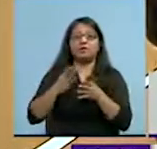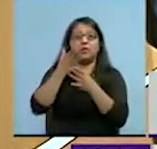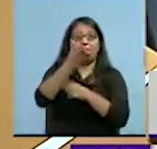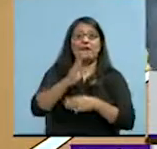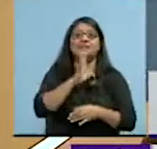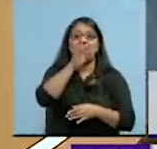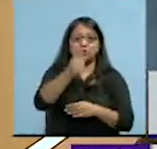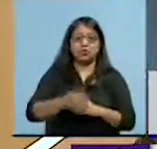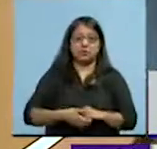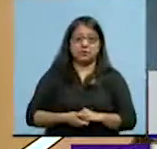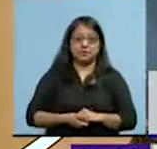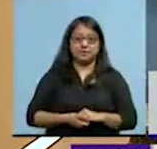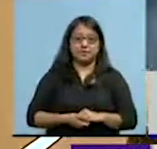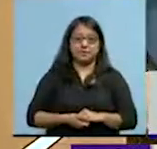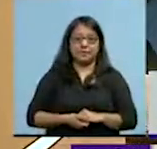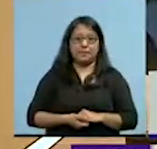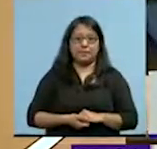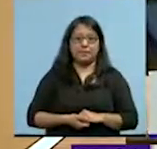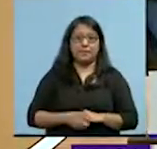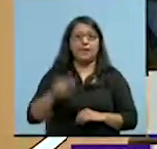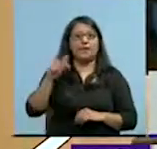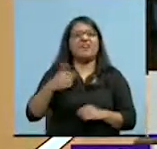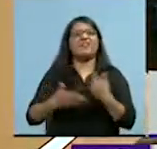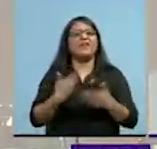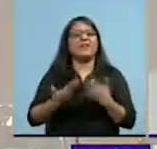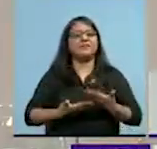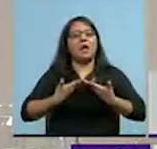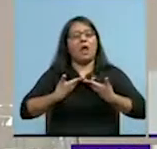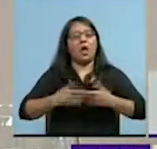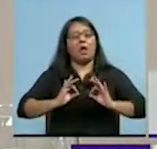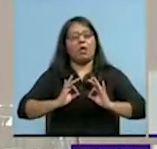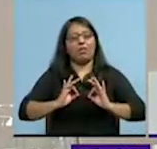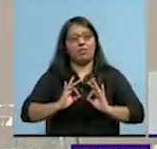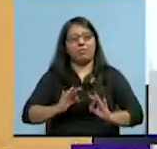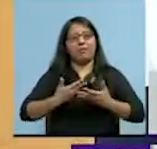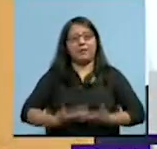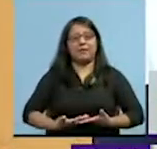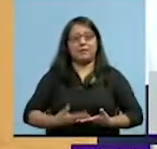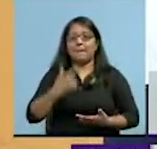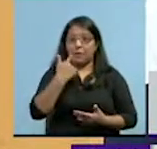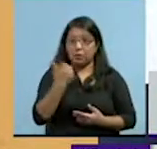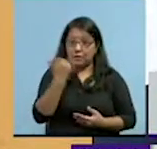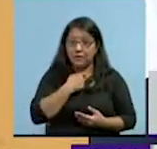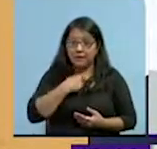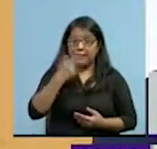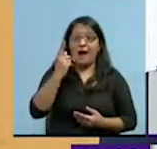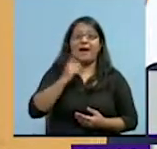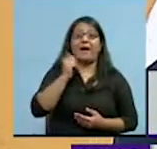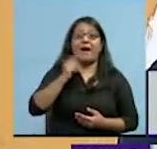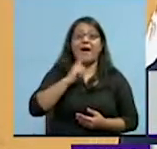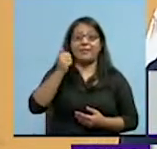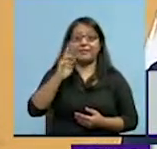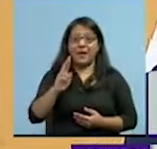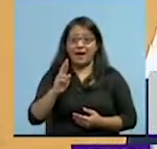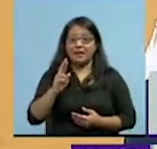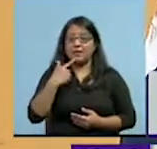no bueno y ahora a descansar ya a preparar tenés ganas de cantar el sí sí tengo muchas ganas de ir la verdad que uno